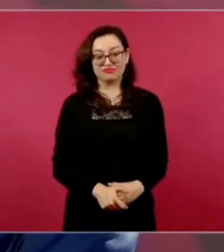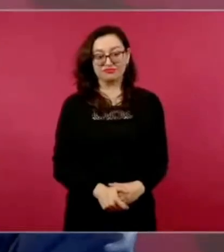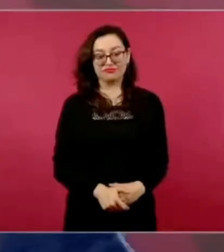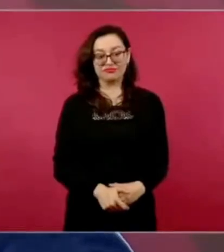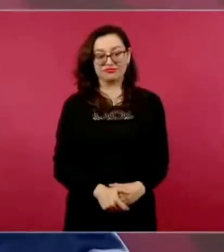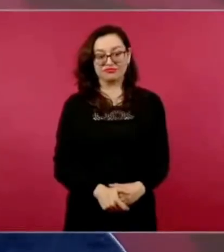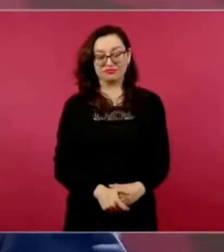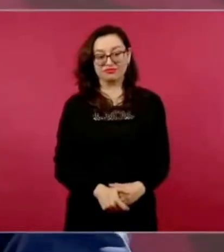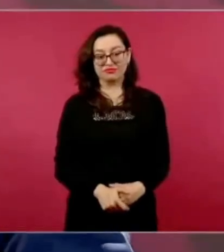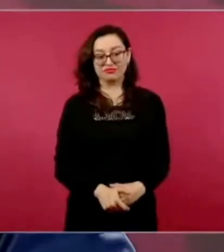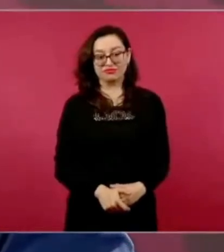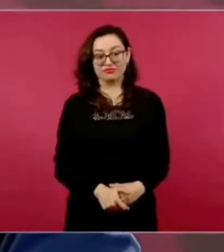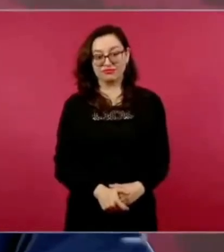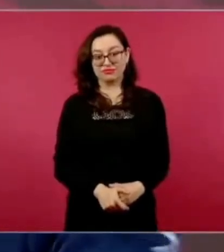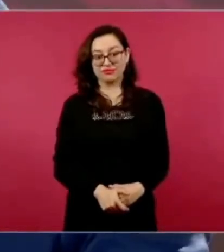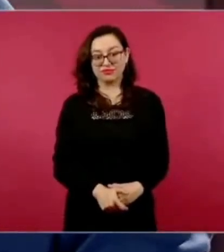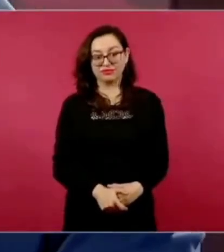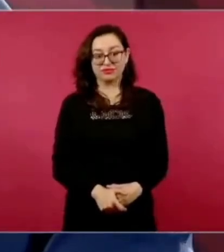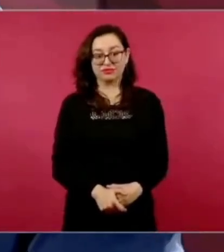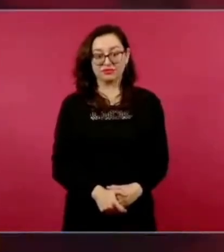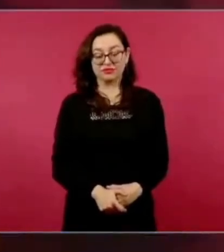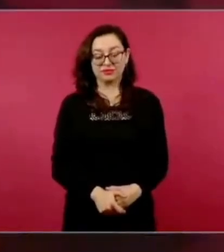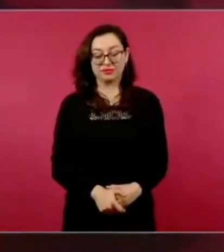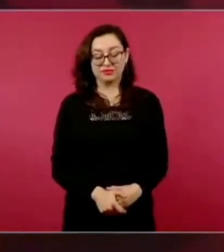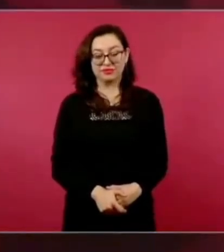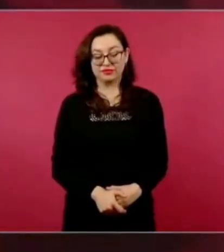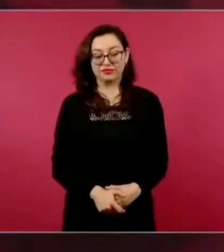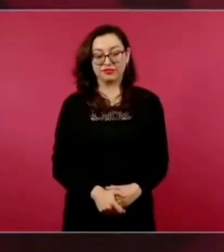Piensan que porque están leyendo